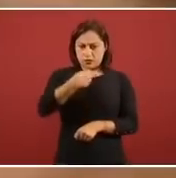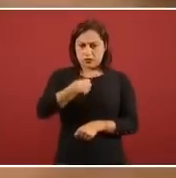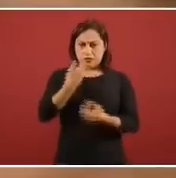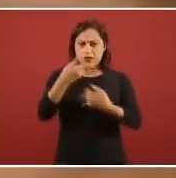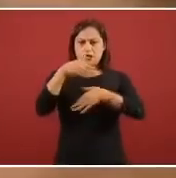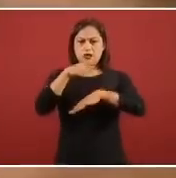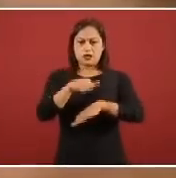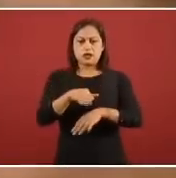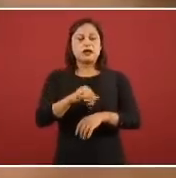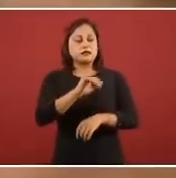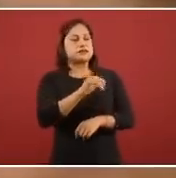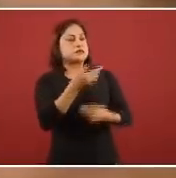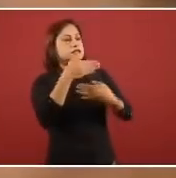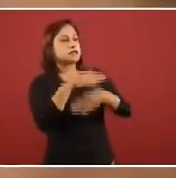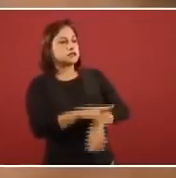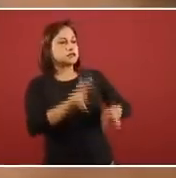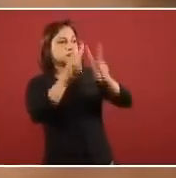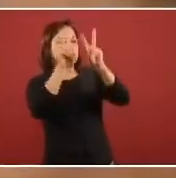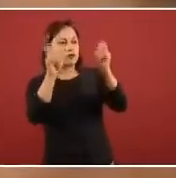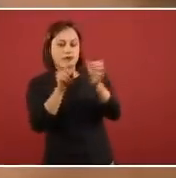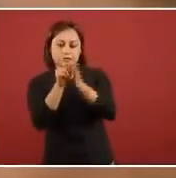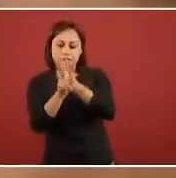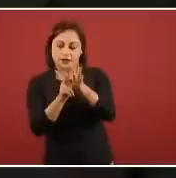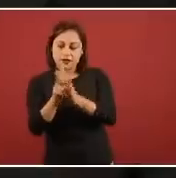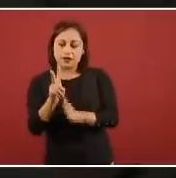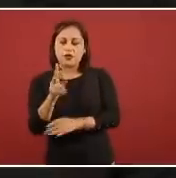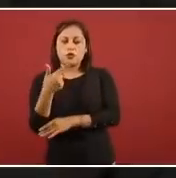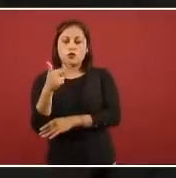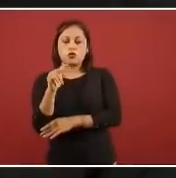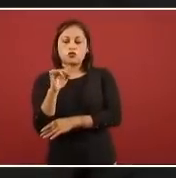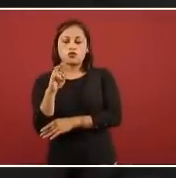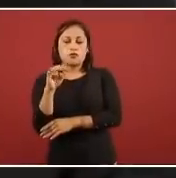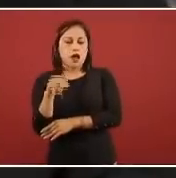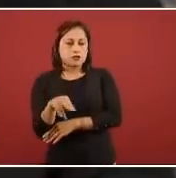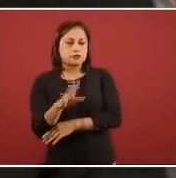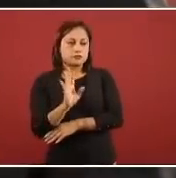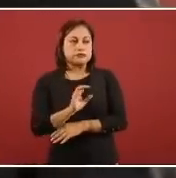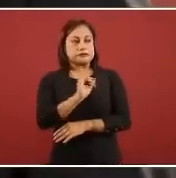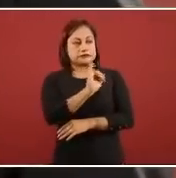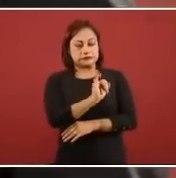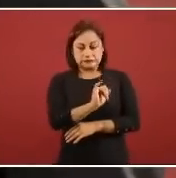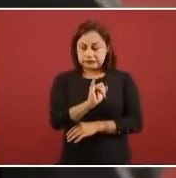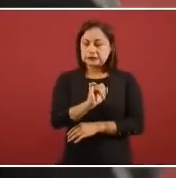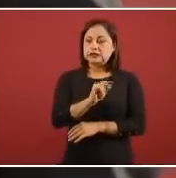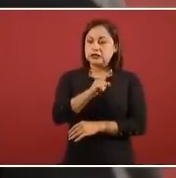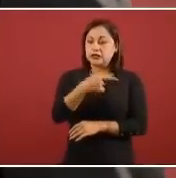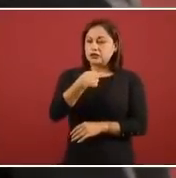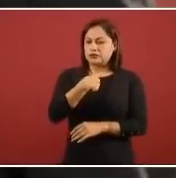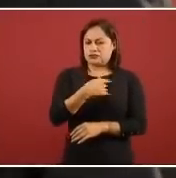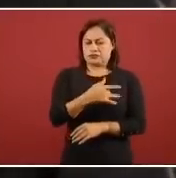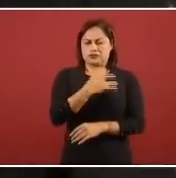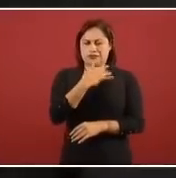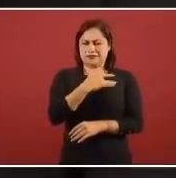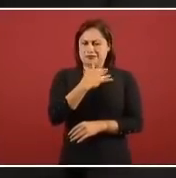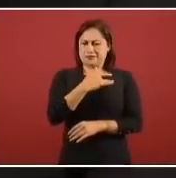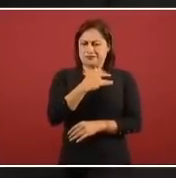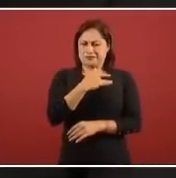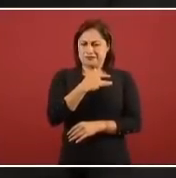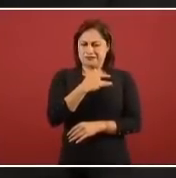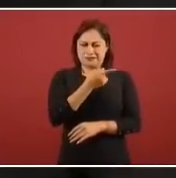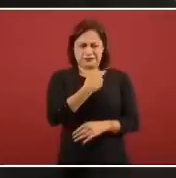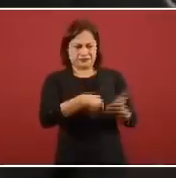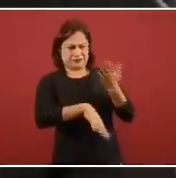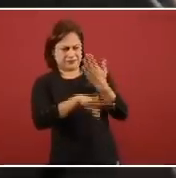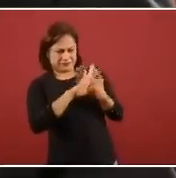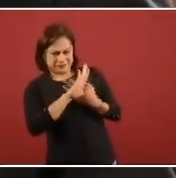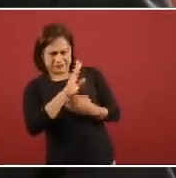fallido operativo de Ovidio Guzmán. Así es, yo no sentí que me hayas faltado